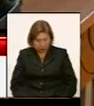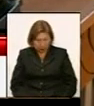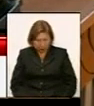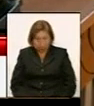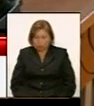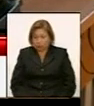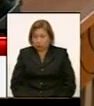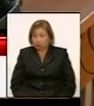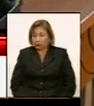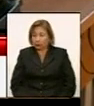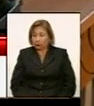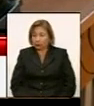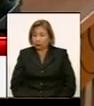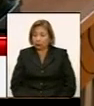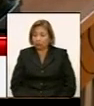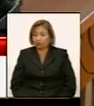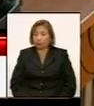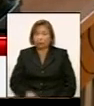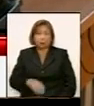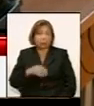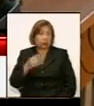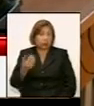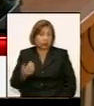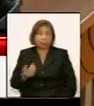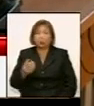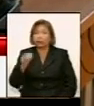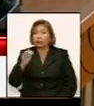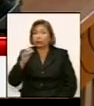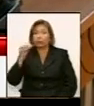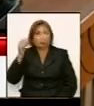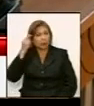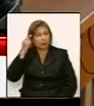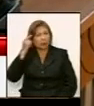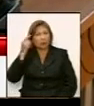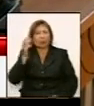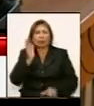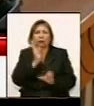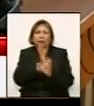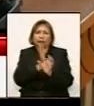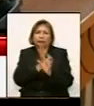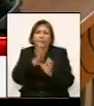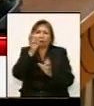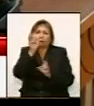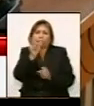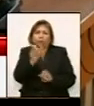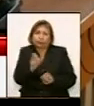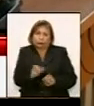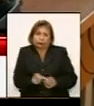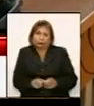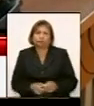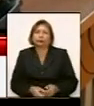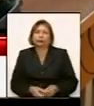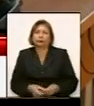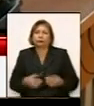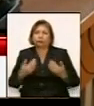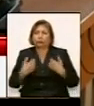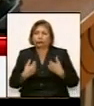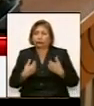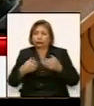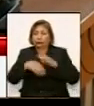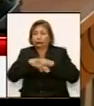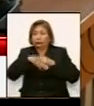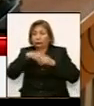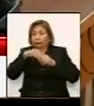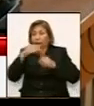Nuestra otra hallazgo fue que tiene consecuencias psicológicas en las personas. Entonces, tenemos que salirnos un poco